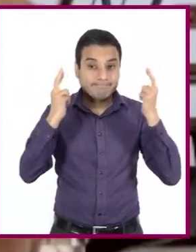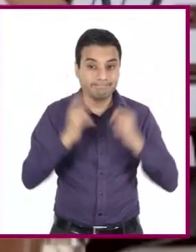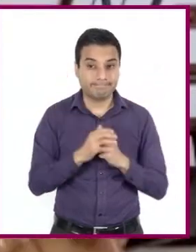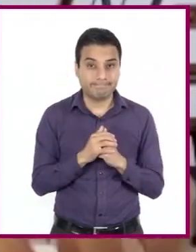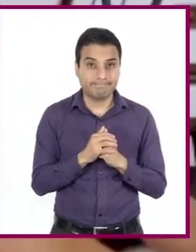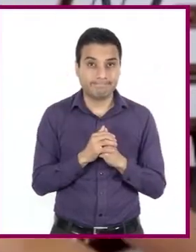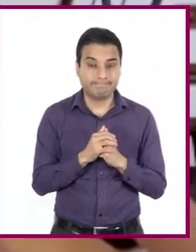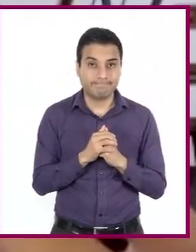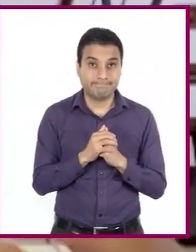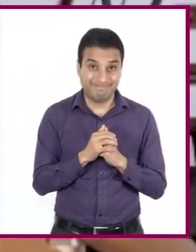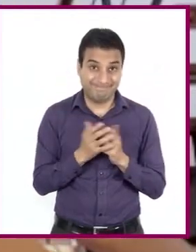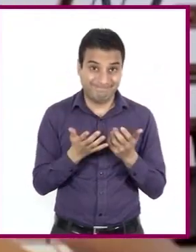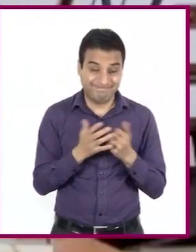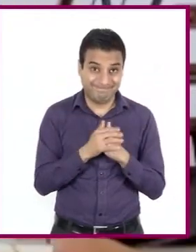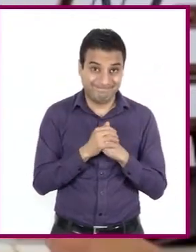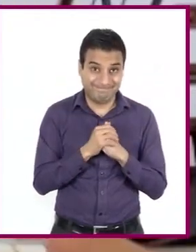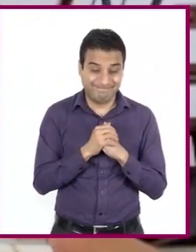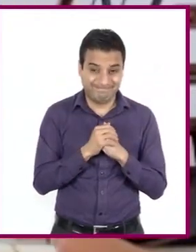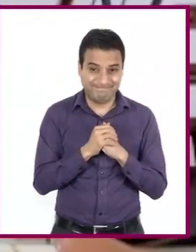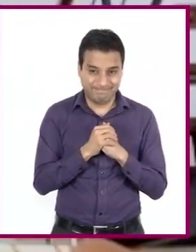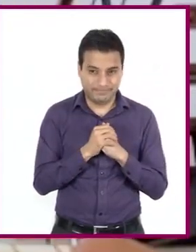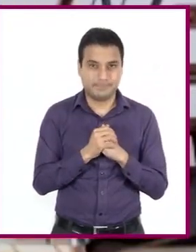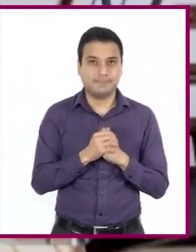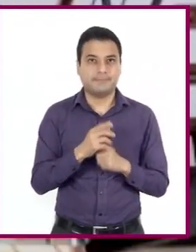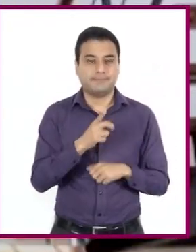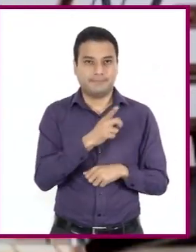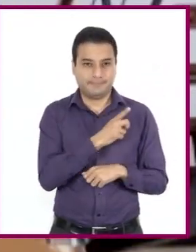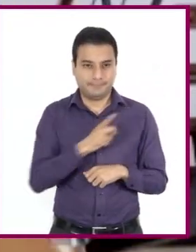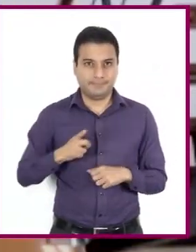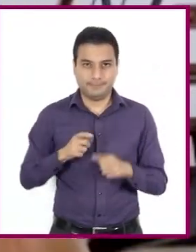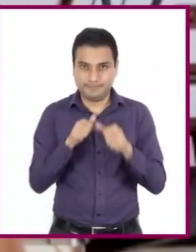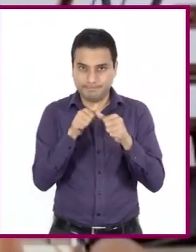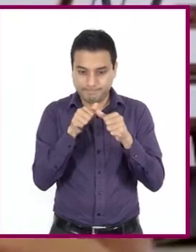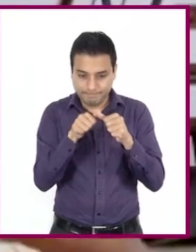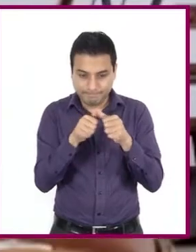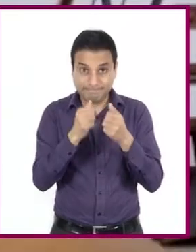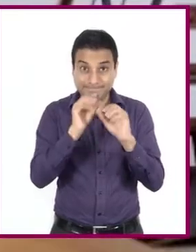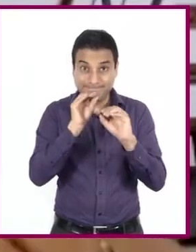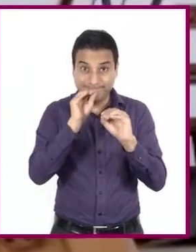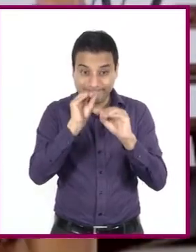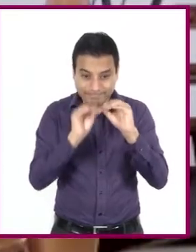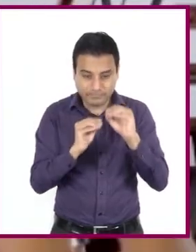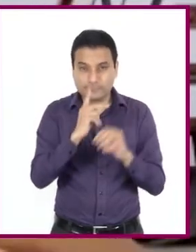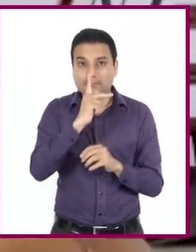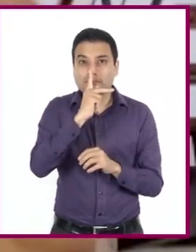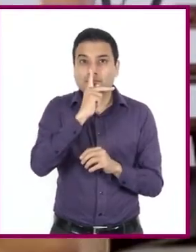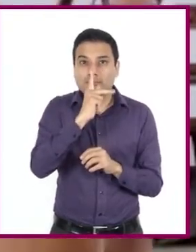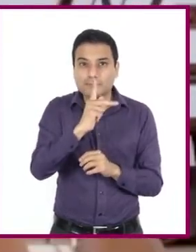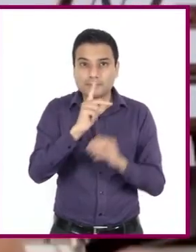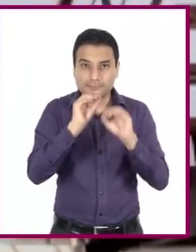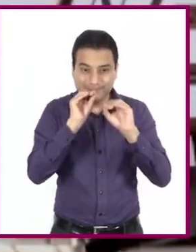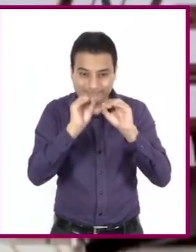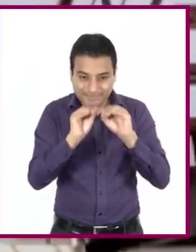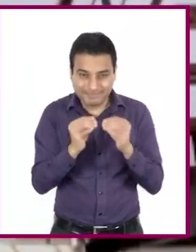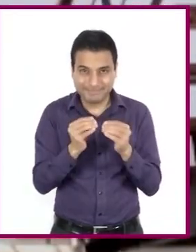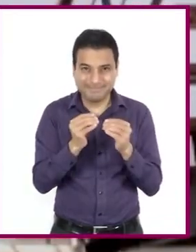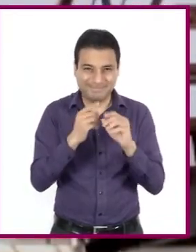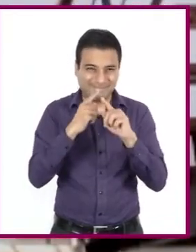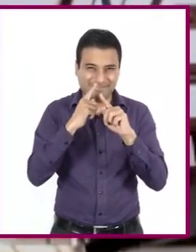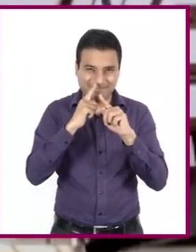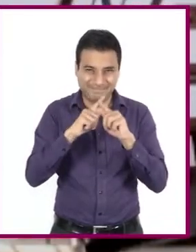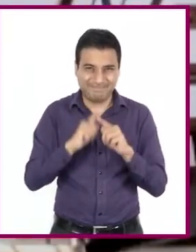no está puesta solamente en las formas de las letras, sino en las palabras que se escogen, en la redacción, en la